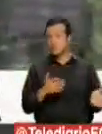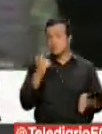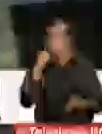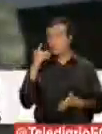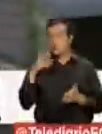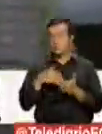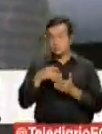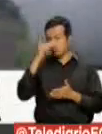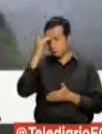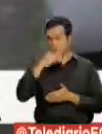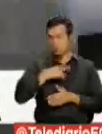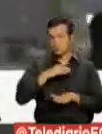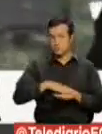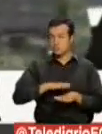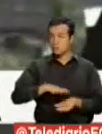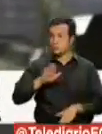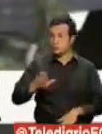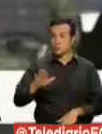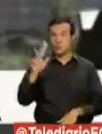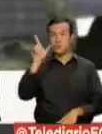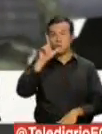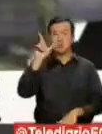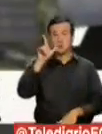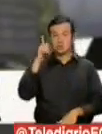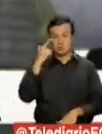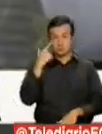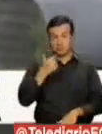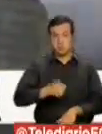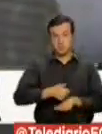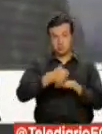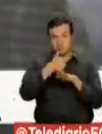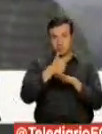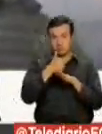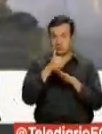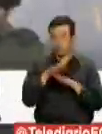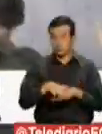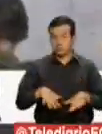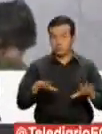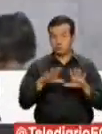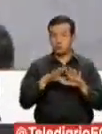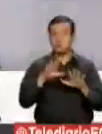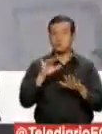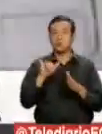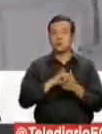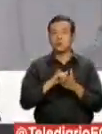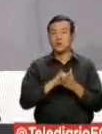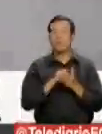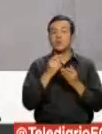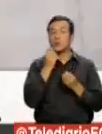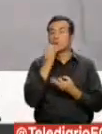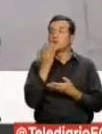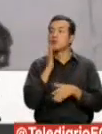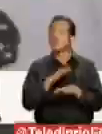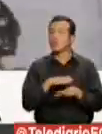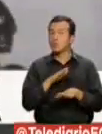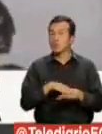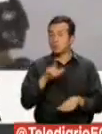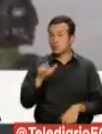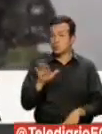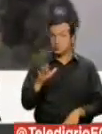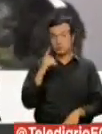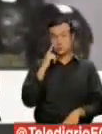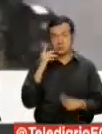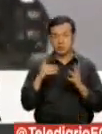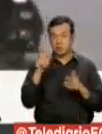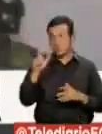ese veredicto de culpabilidad emitido este lunes por el Tribunal Federal del Distrito Este de Nueva York, que lo declara culpable y que podría